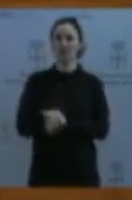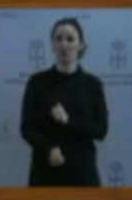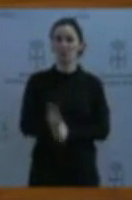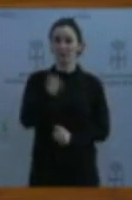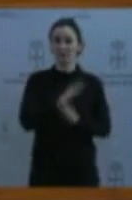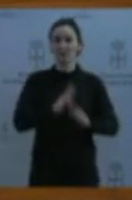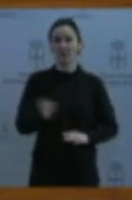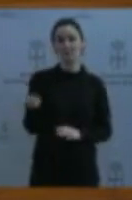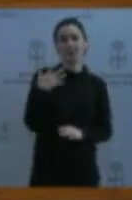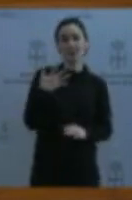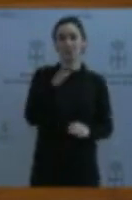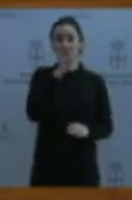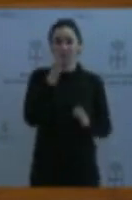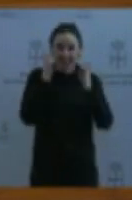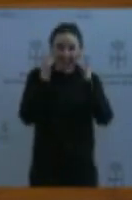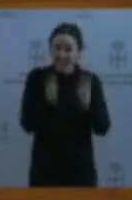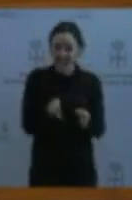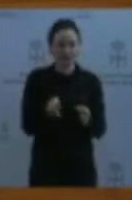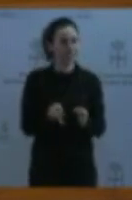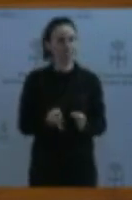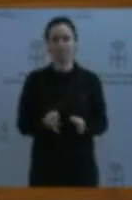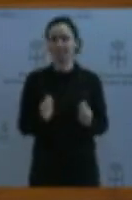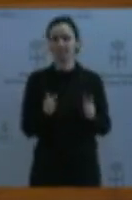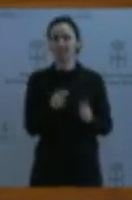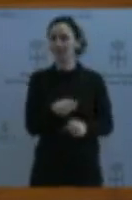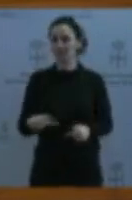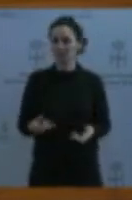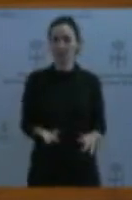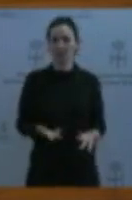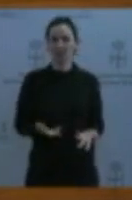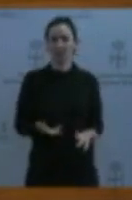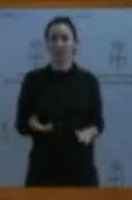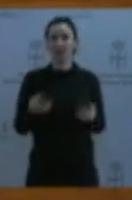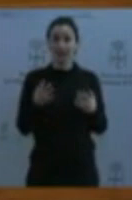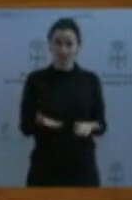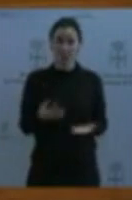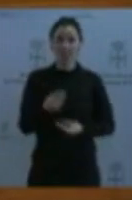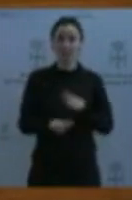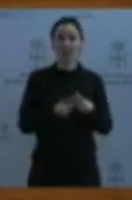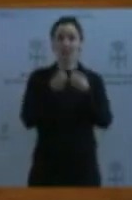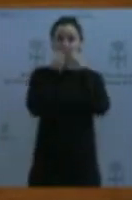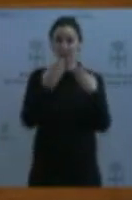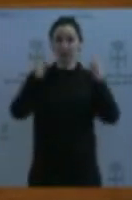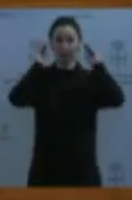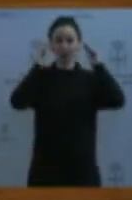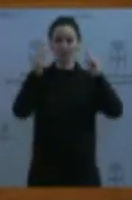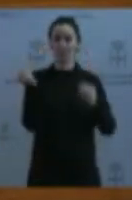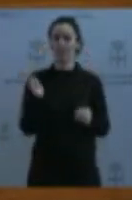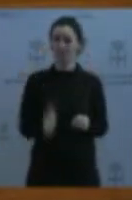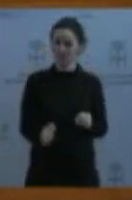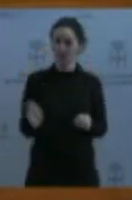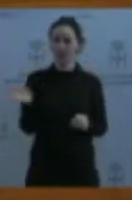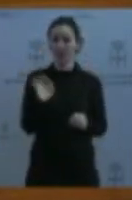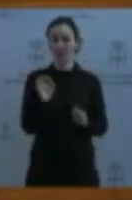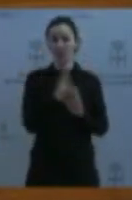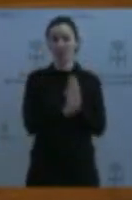no es real. Es mucho más eficiente y mucho más eficaz la formación profesional o los programas de garantía, que aparentemente son